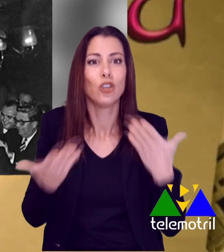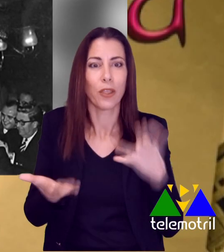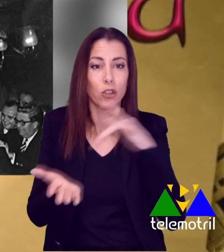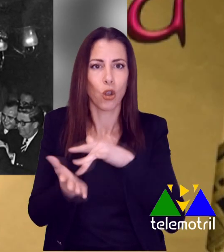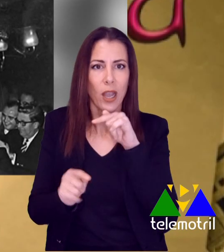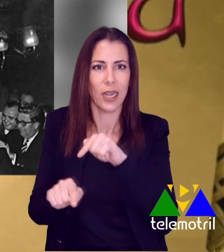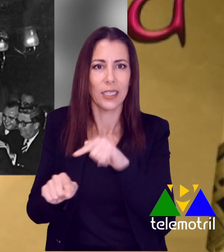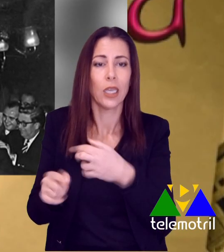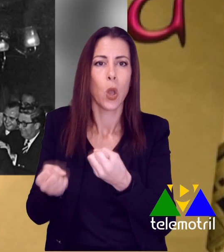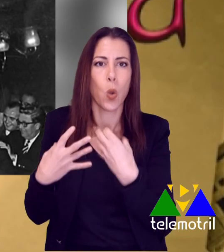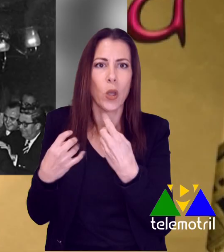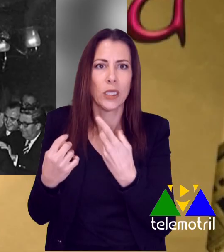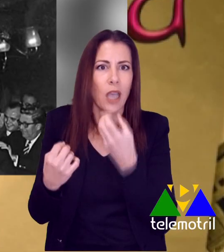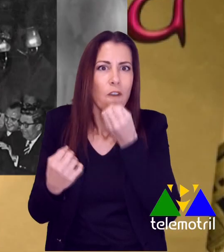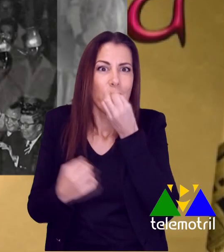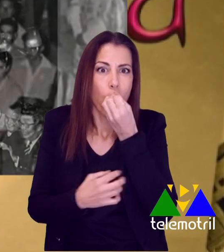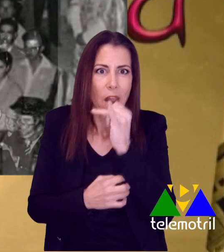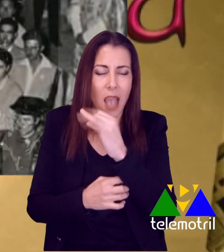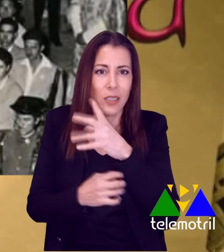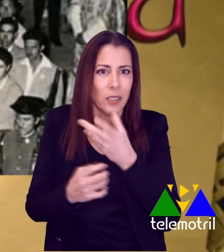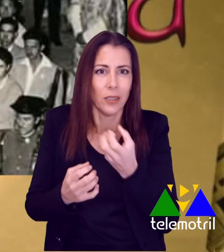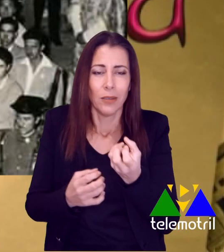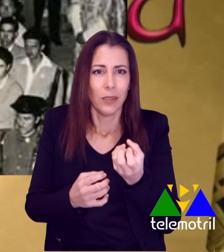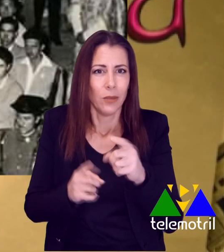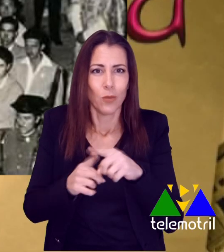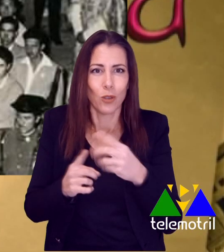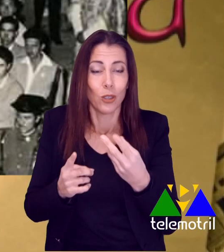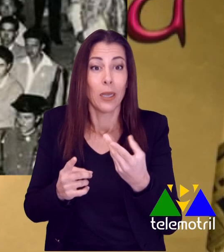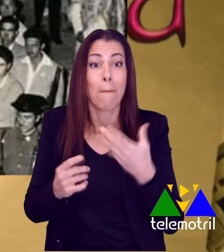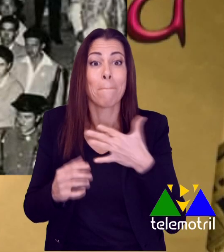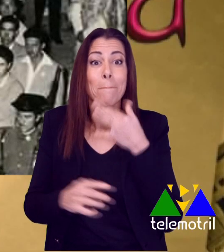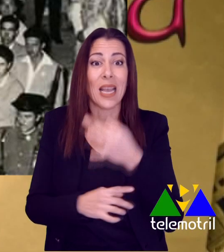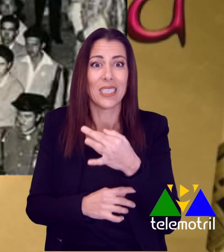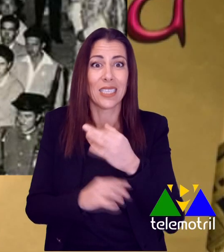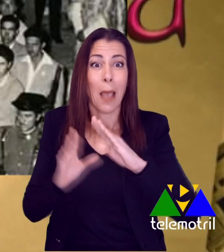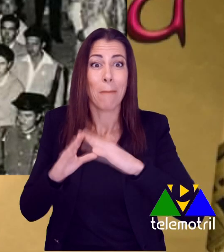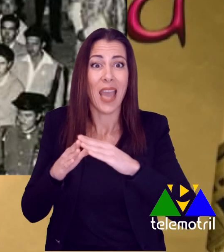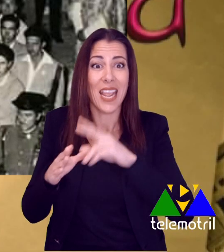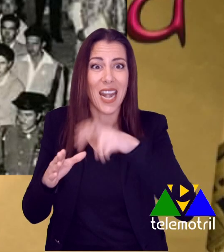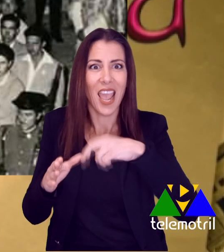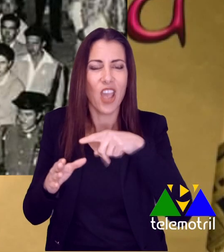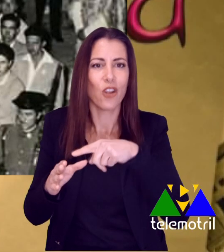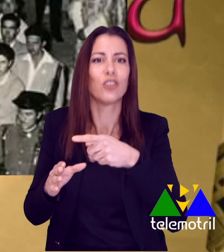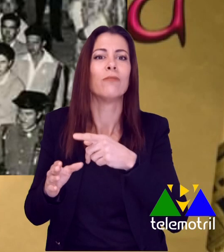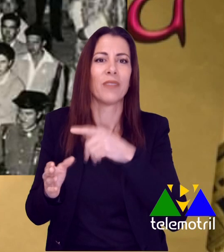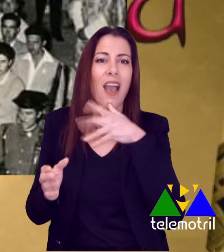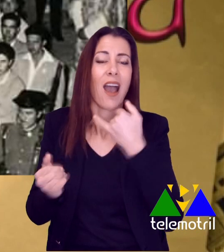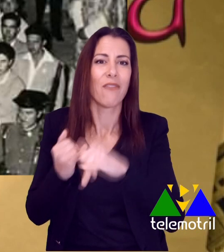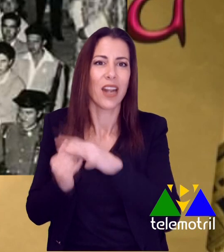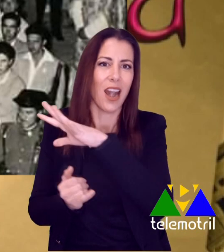aquellos encuentran que estaba florecido, que estaban los marineros con la imagen, y se la traen y la ponen en la iglesia de